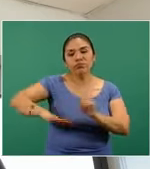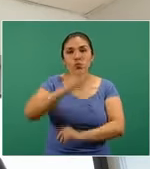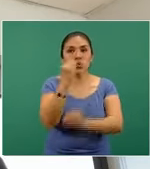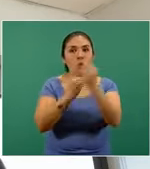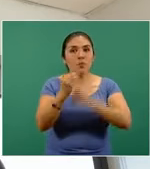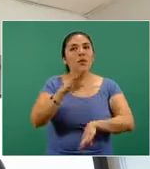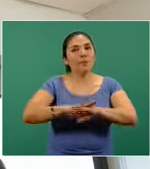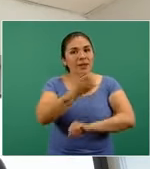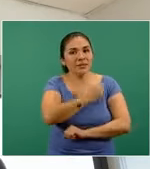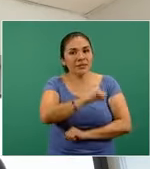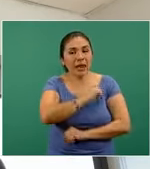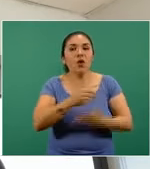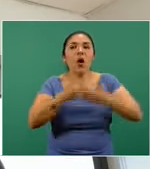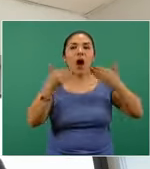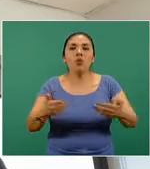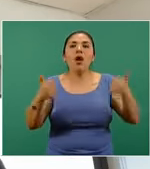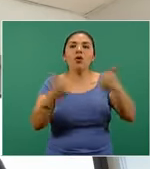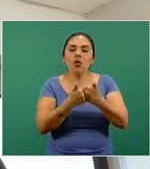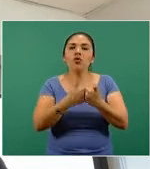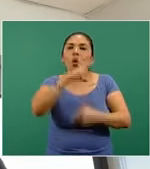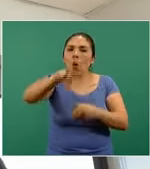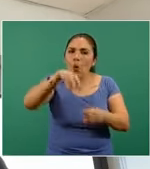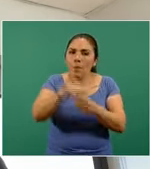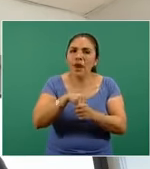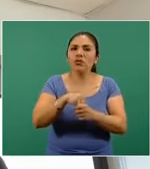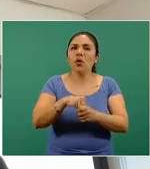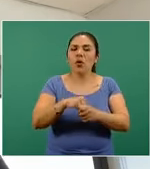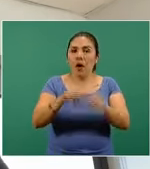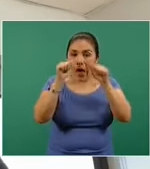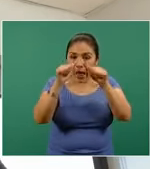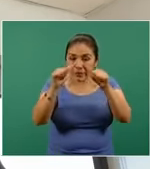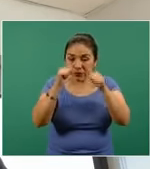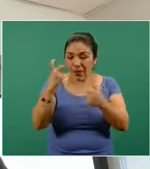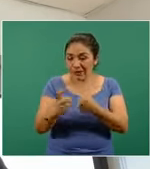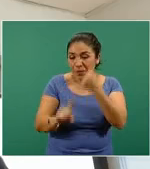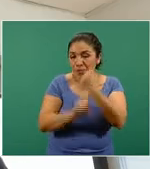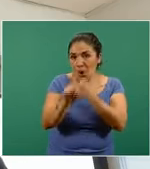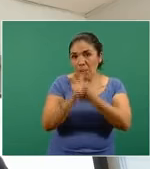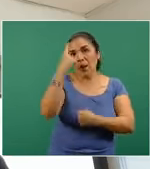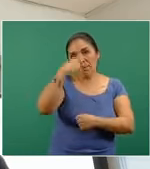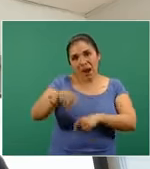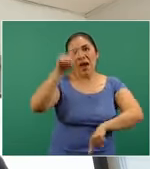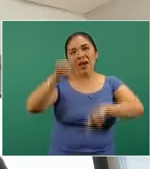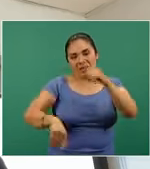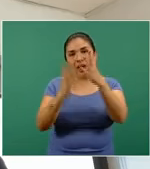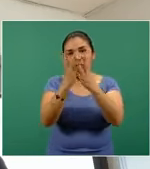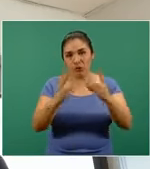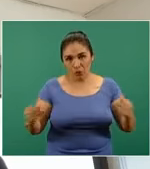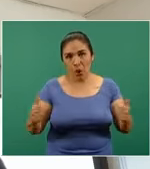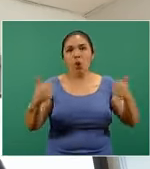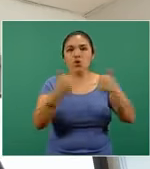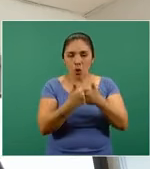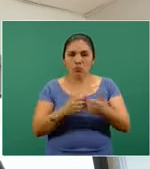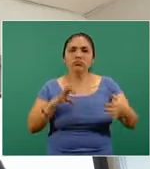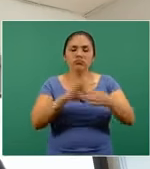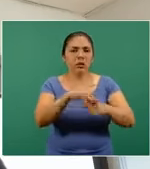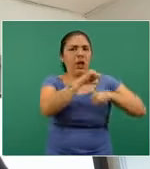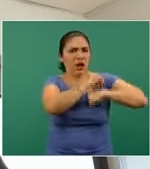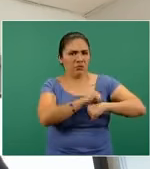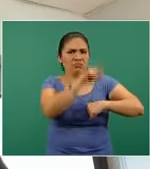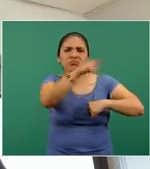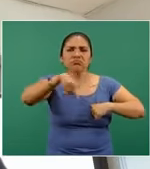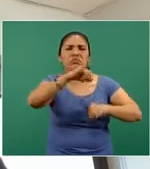y hacerlo desde un abordaje holístico del problema y de la solución, en colaboración entre autoridades